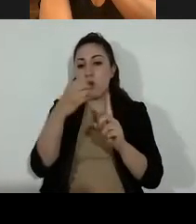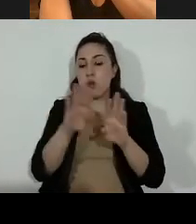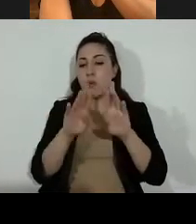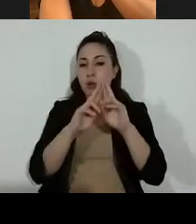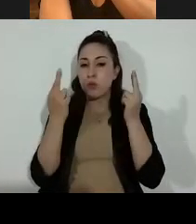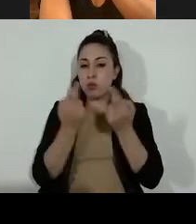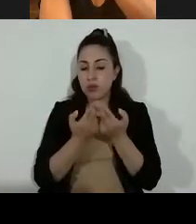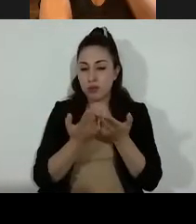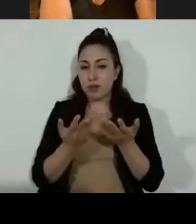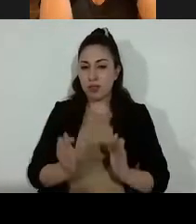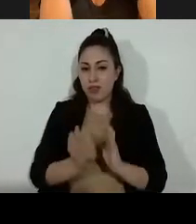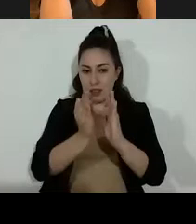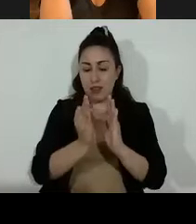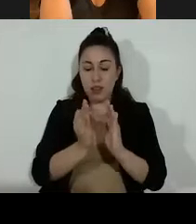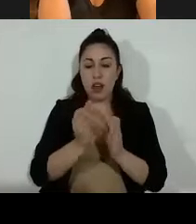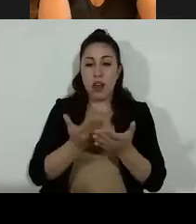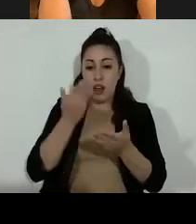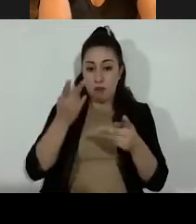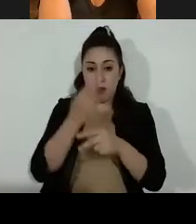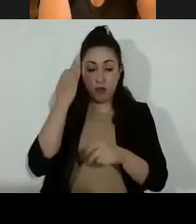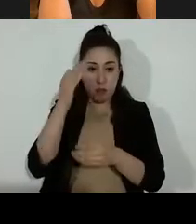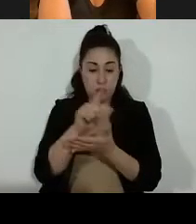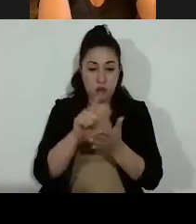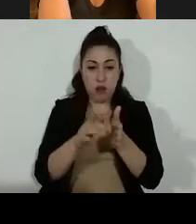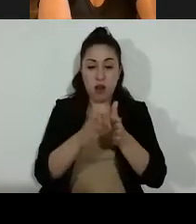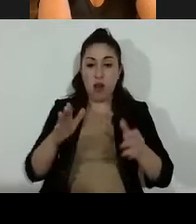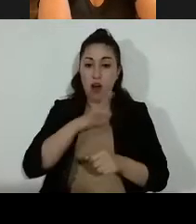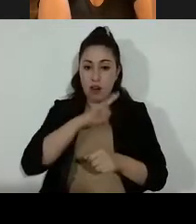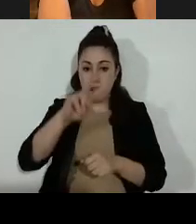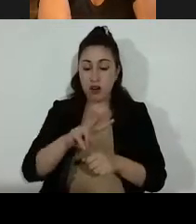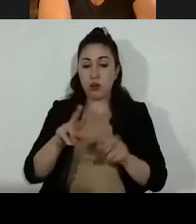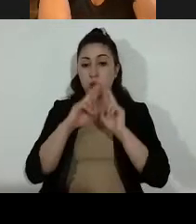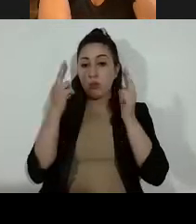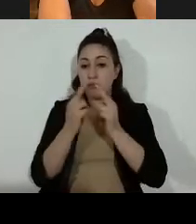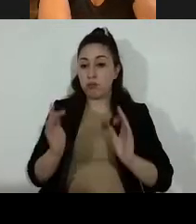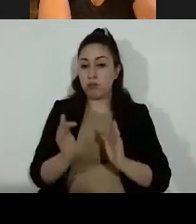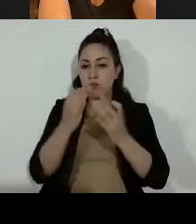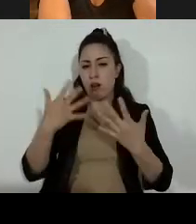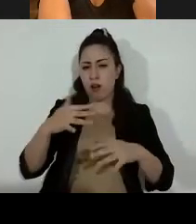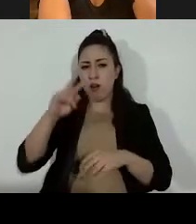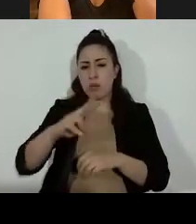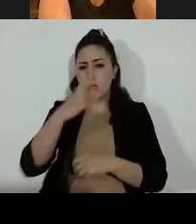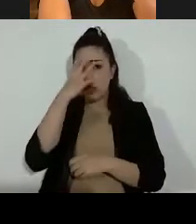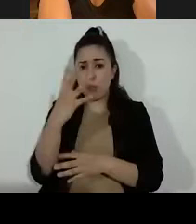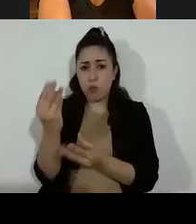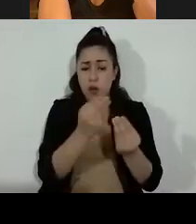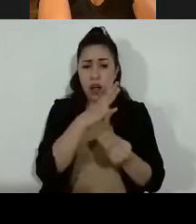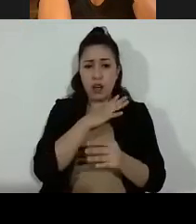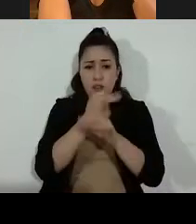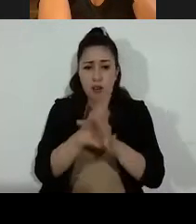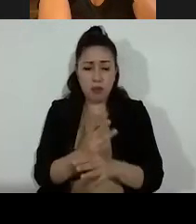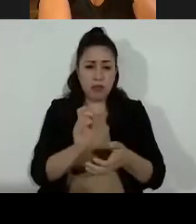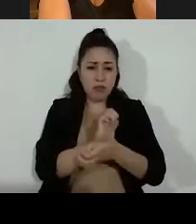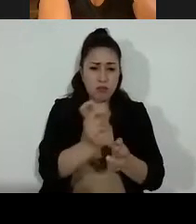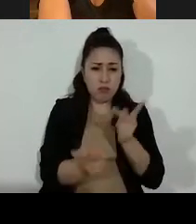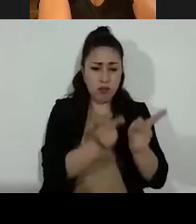otras legislaturas comparecencias más serias, más responsables, en donde se da el informe, se pregunta, se